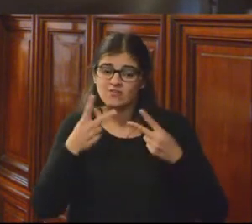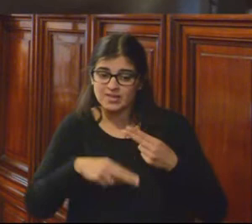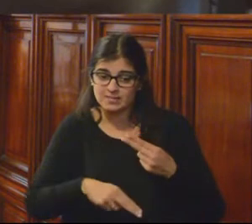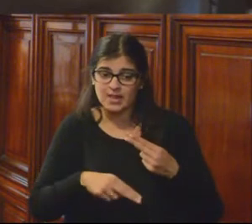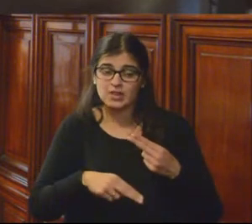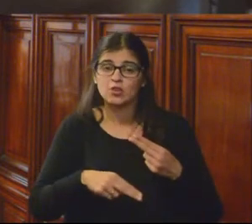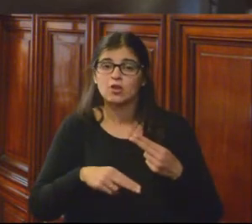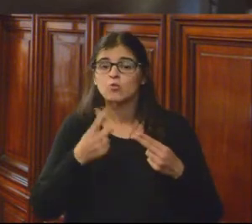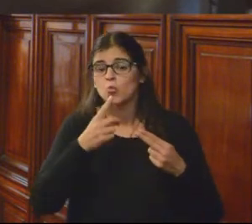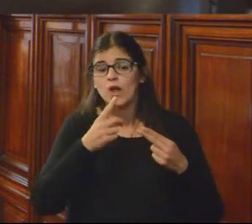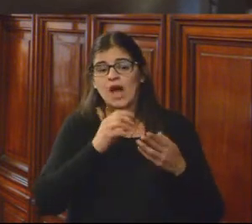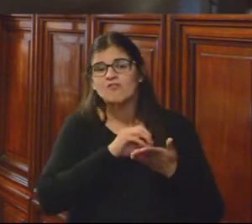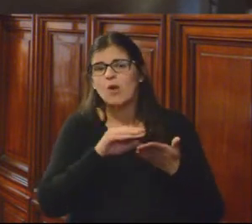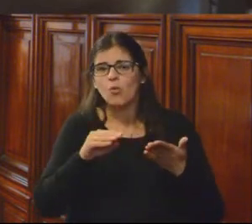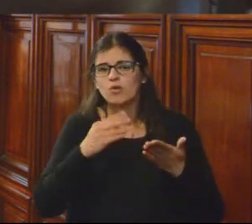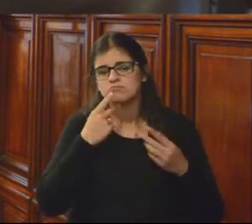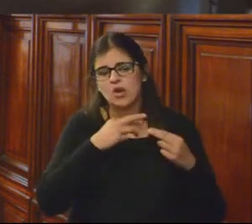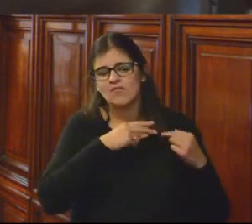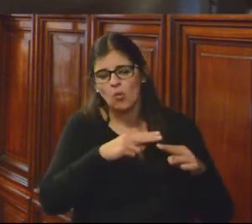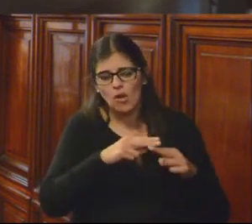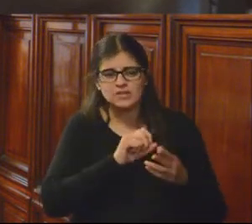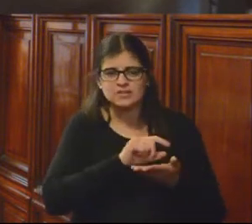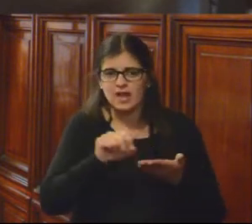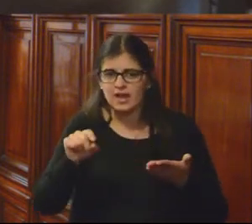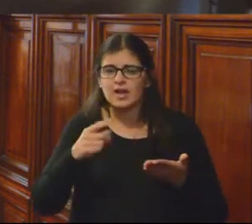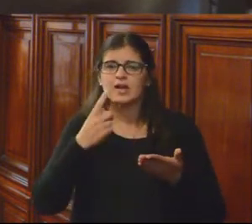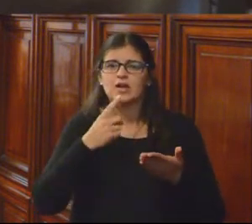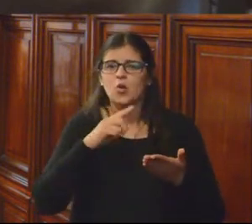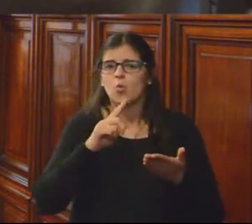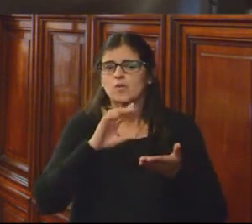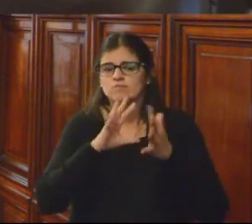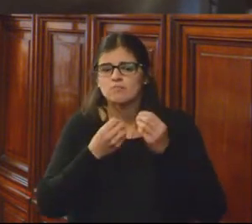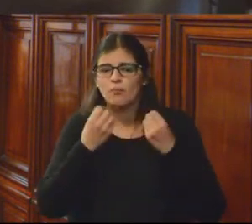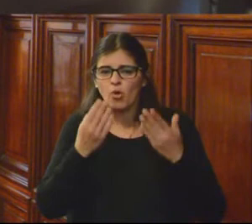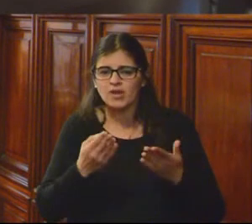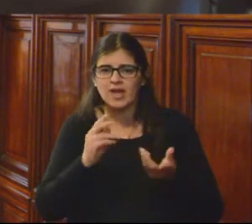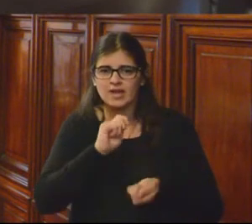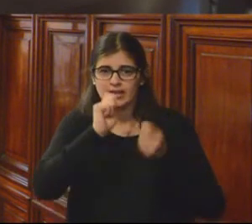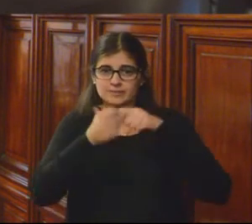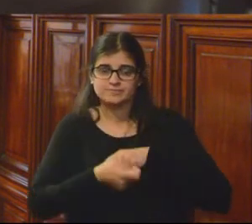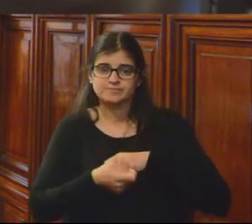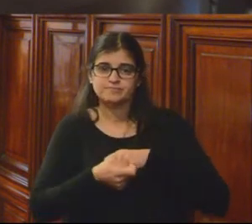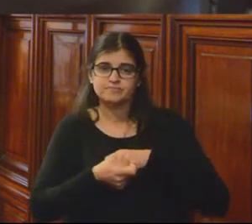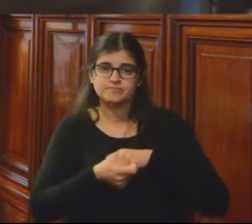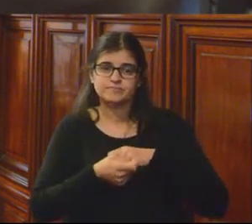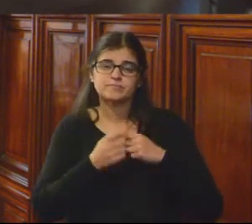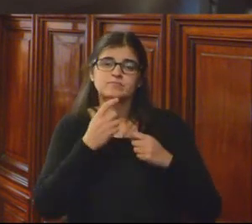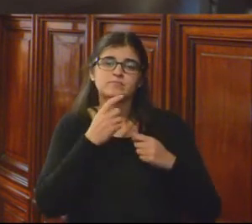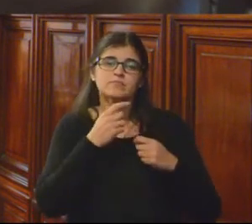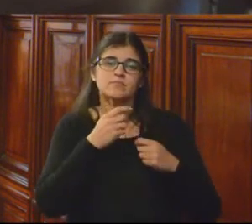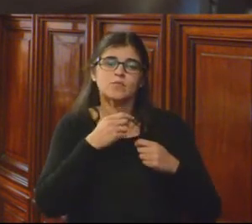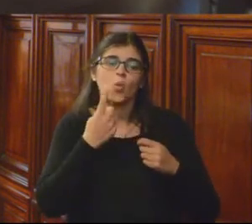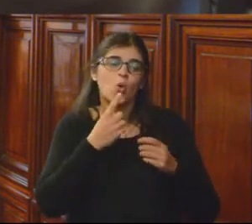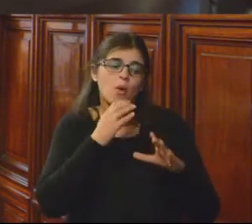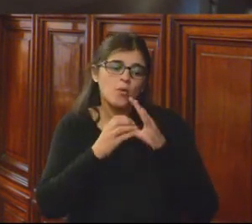simple vencimiento de una frecuencia no es una razón o un motivo para revocar la frecuencia de un